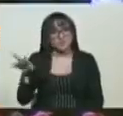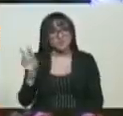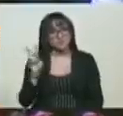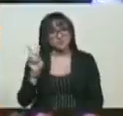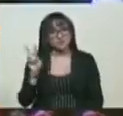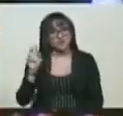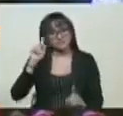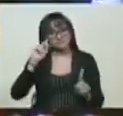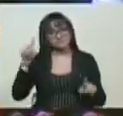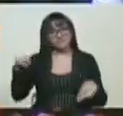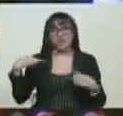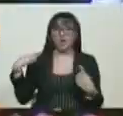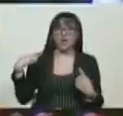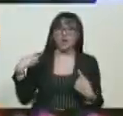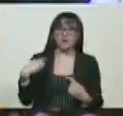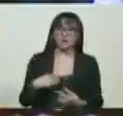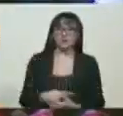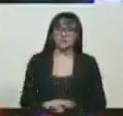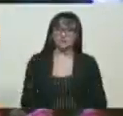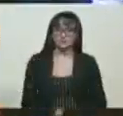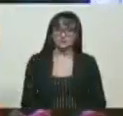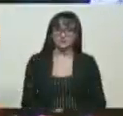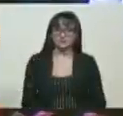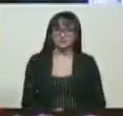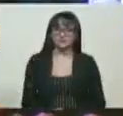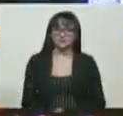dejar arrinconar,